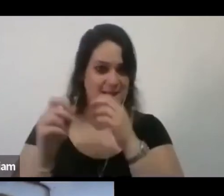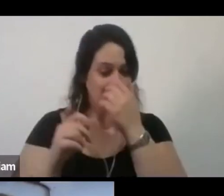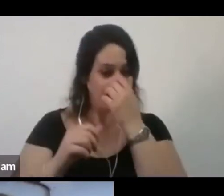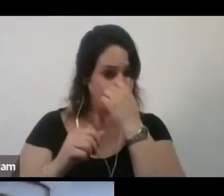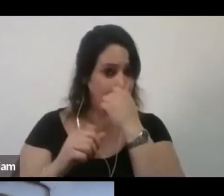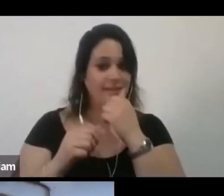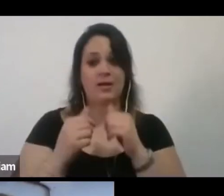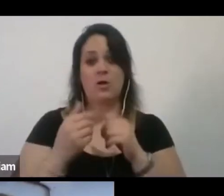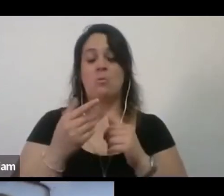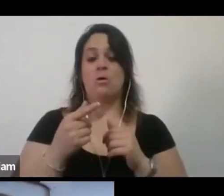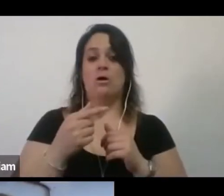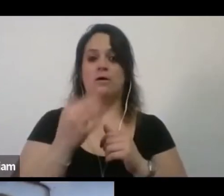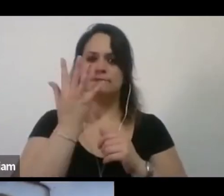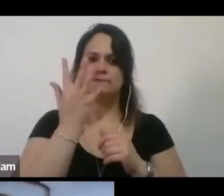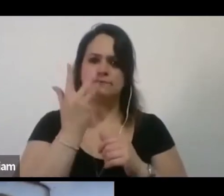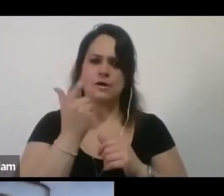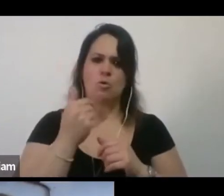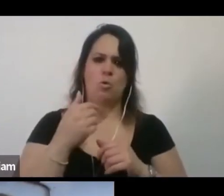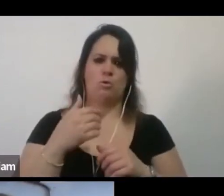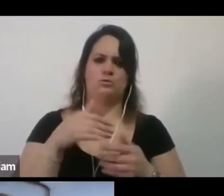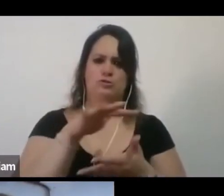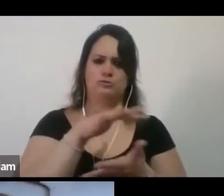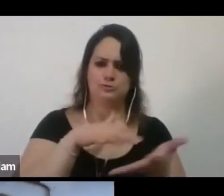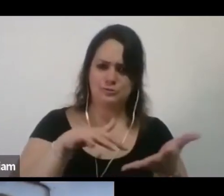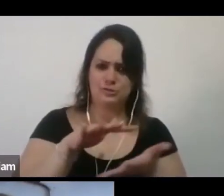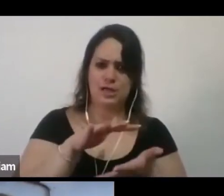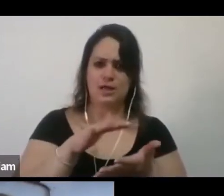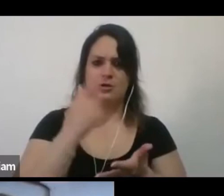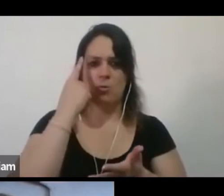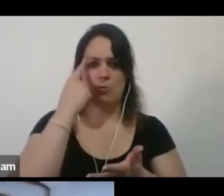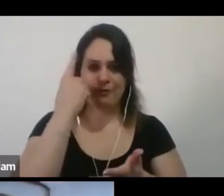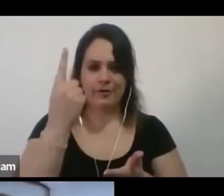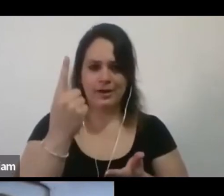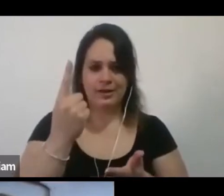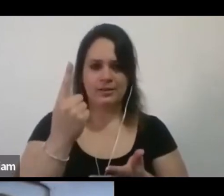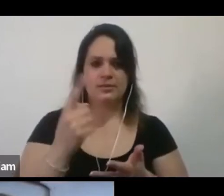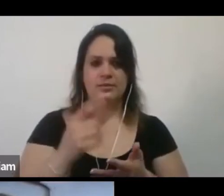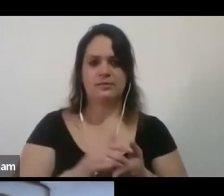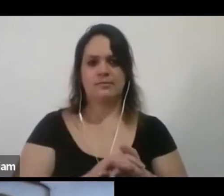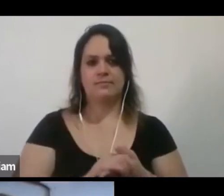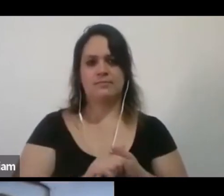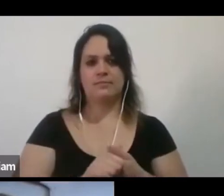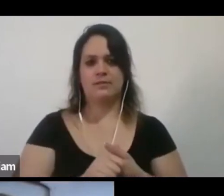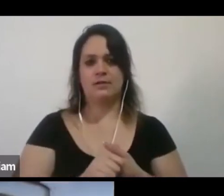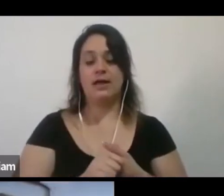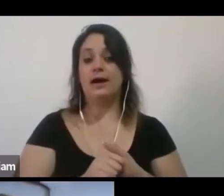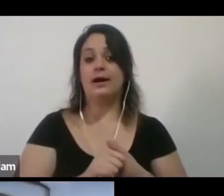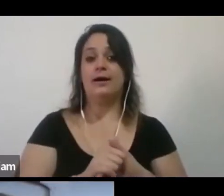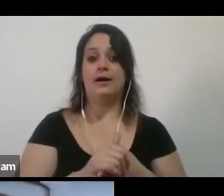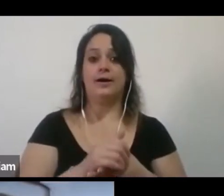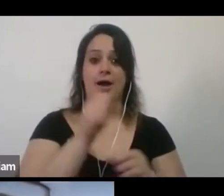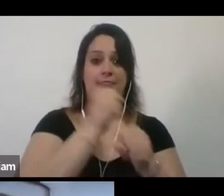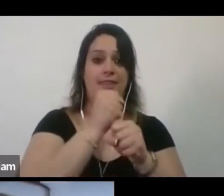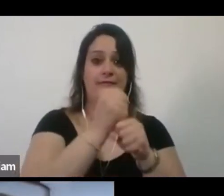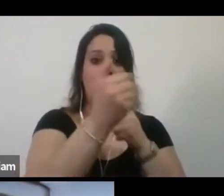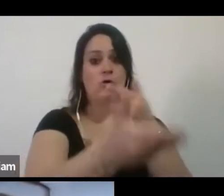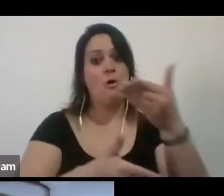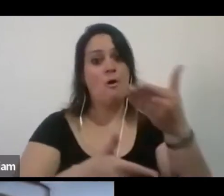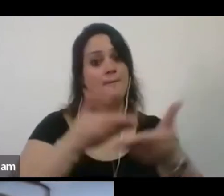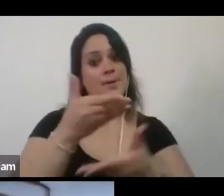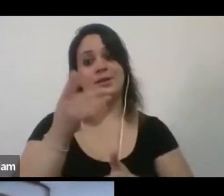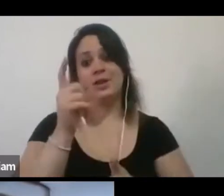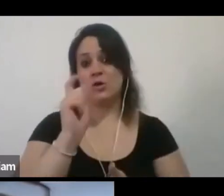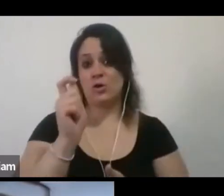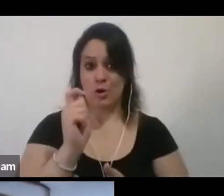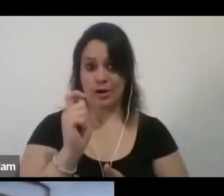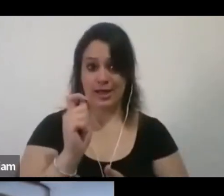una motivación social, como una idea de con quién compartir el trabajo, o sea, Sofi